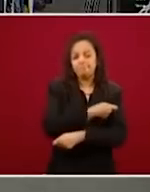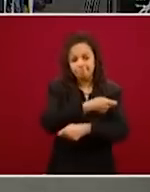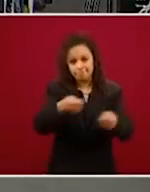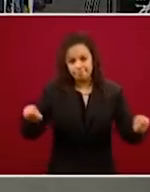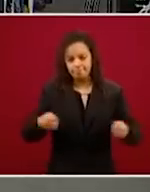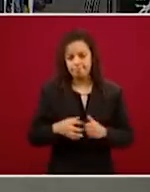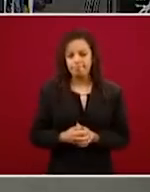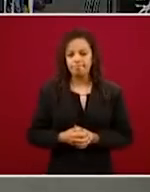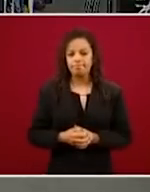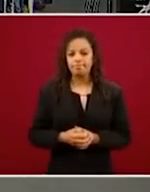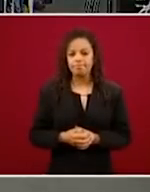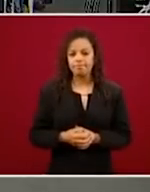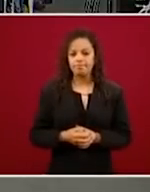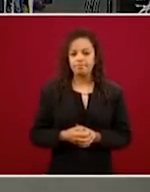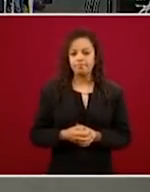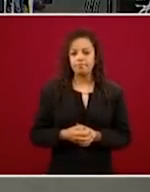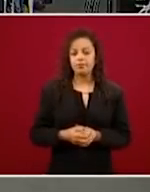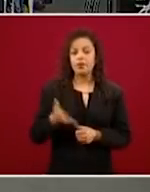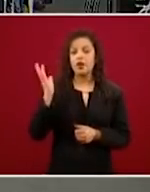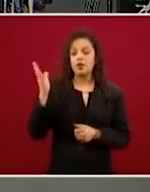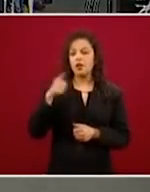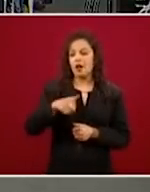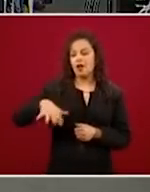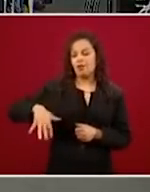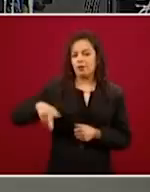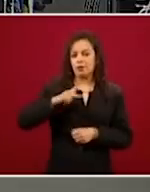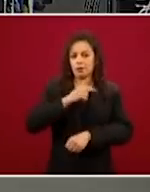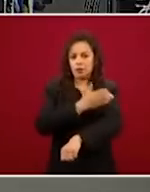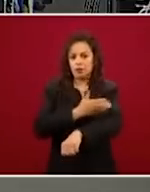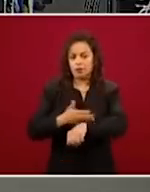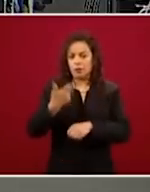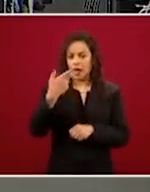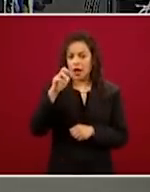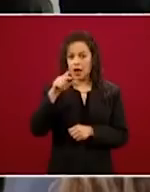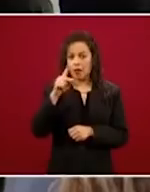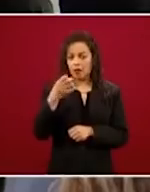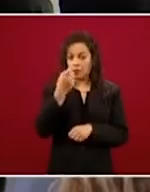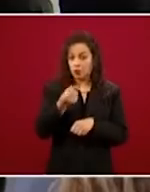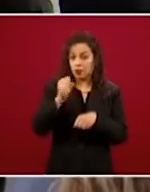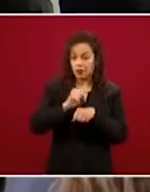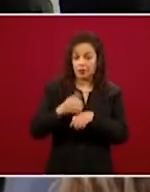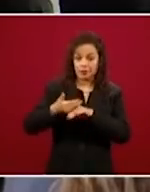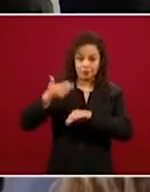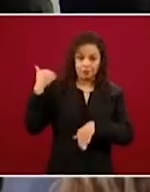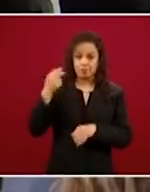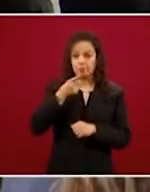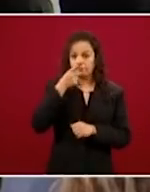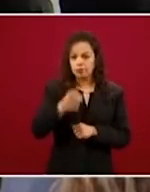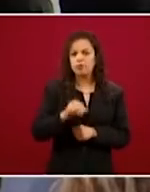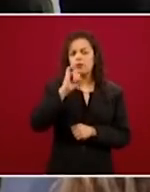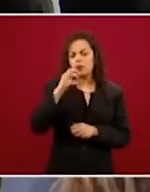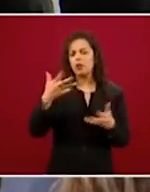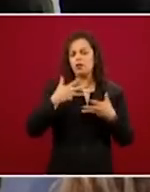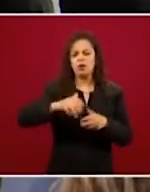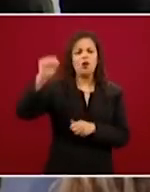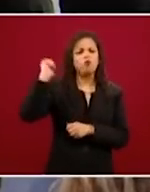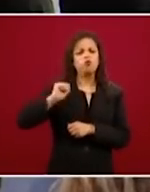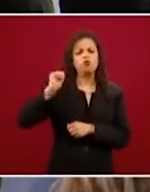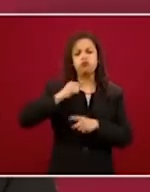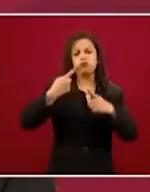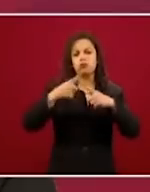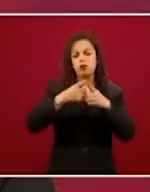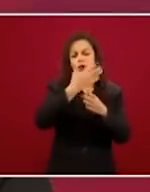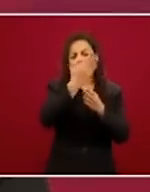compañero hernández también había hecho señalamiento de la semana pasada y lo que respondimos es desde luego hay expedientes antiguos